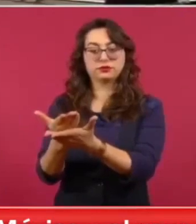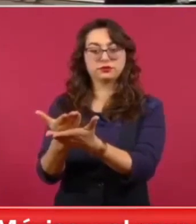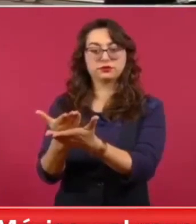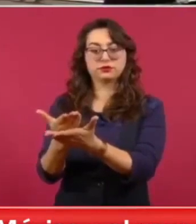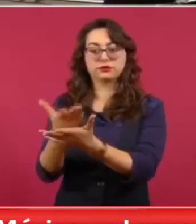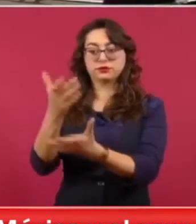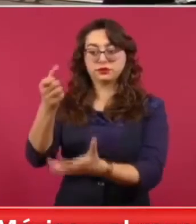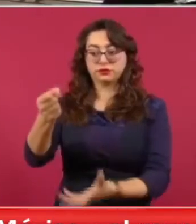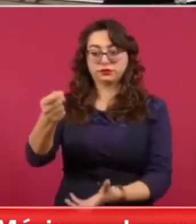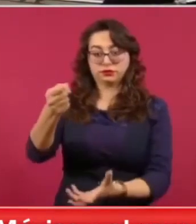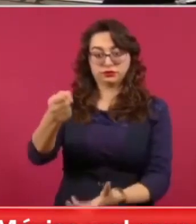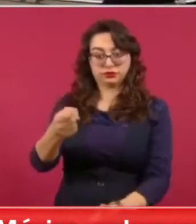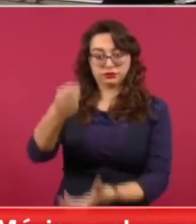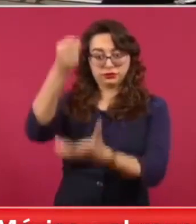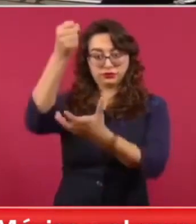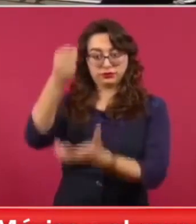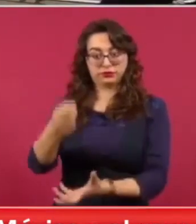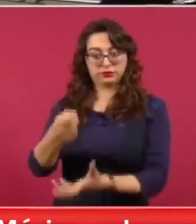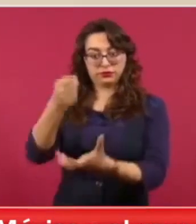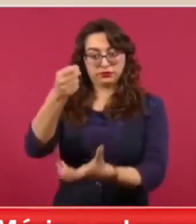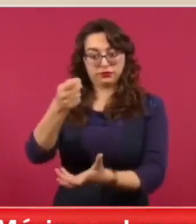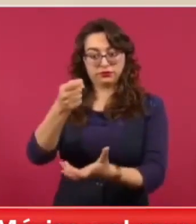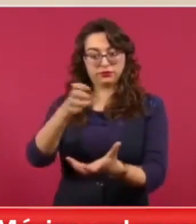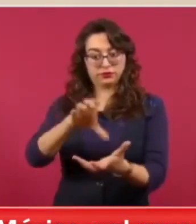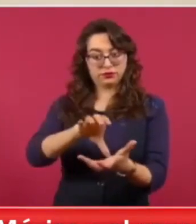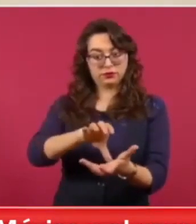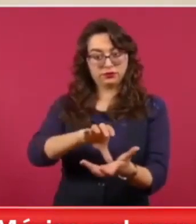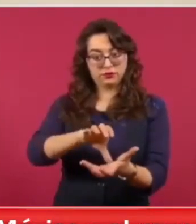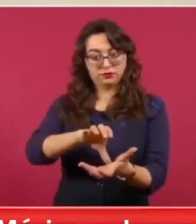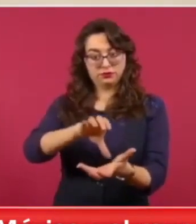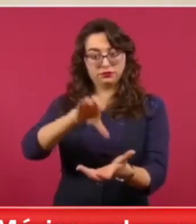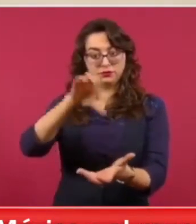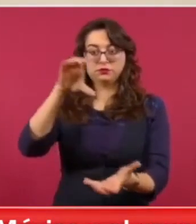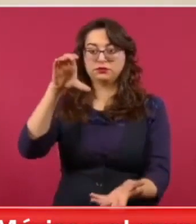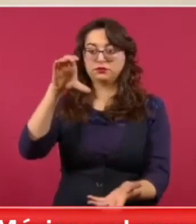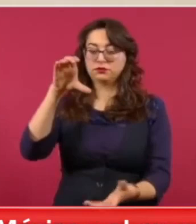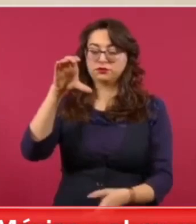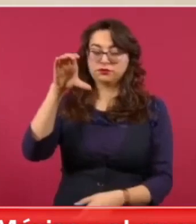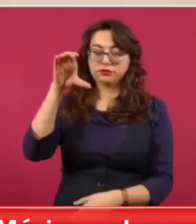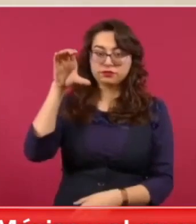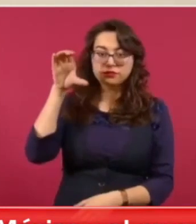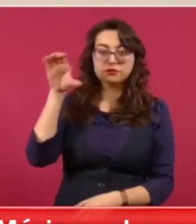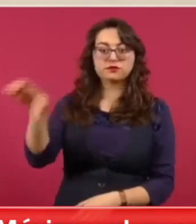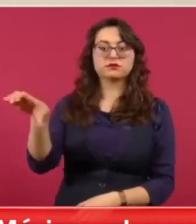una parte de ese recurso se destine a prevenir